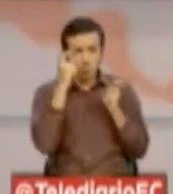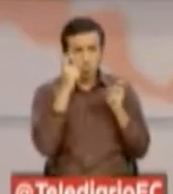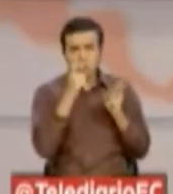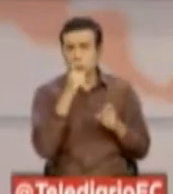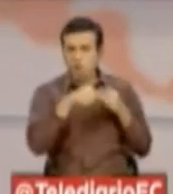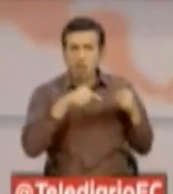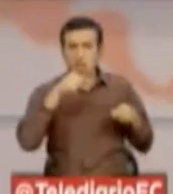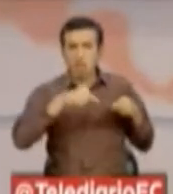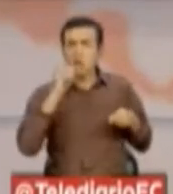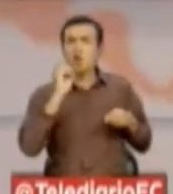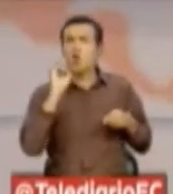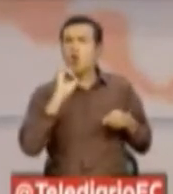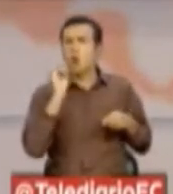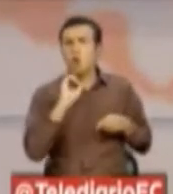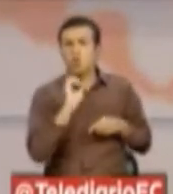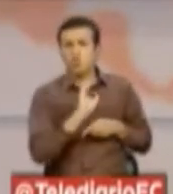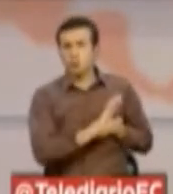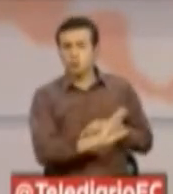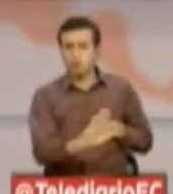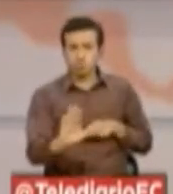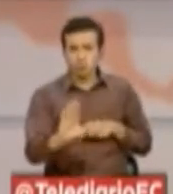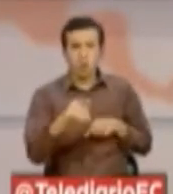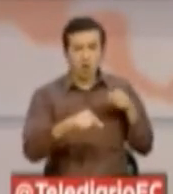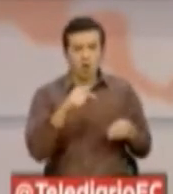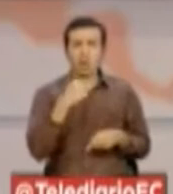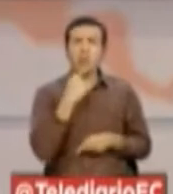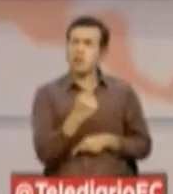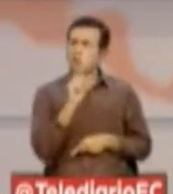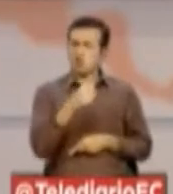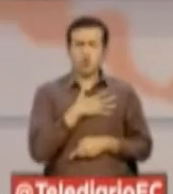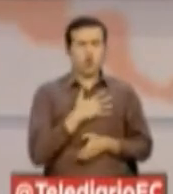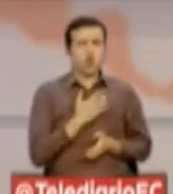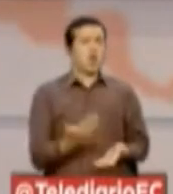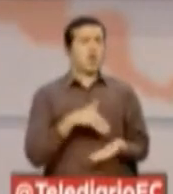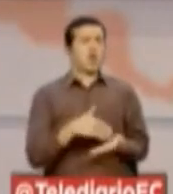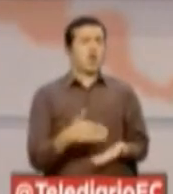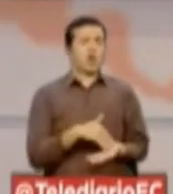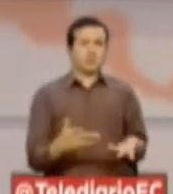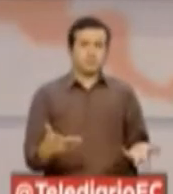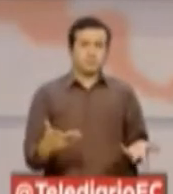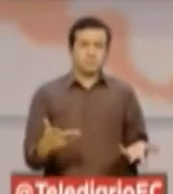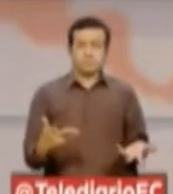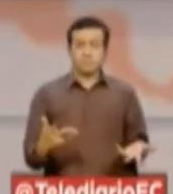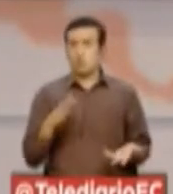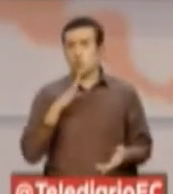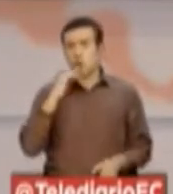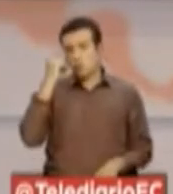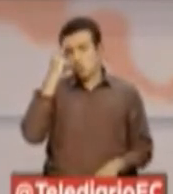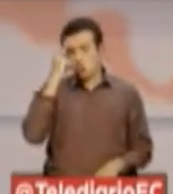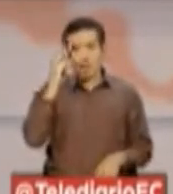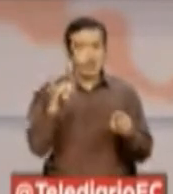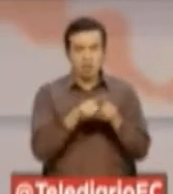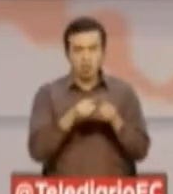dictadores o como dictadores constitucionales han argumentado esto es curiosísimo oír que los argumentos de correa son los mismos de son